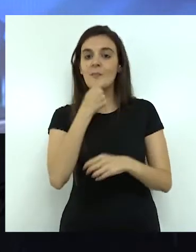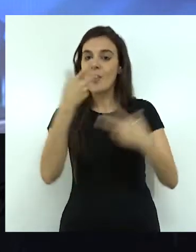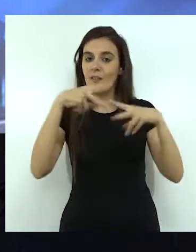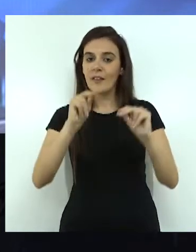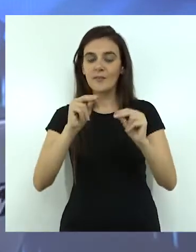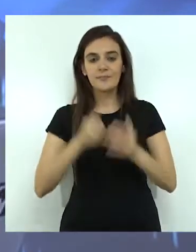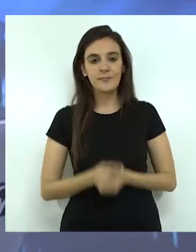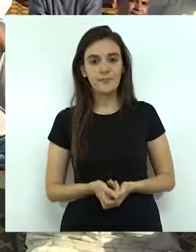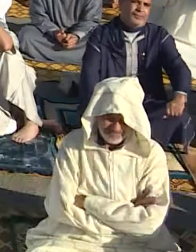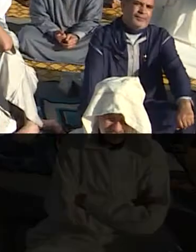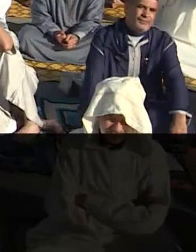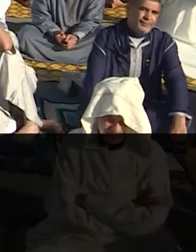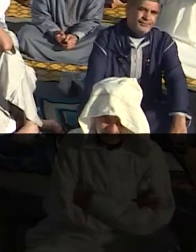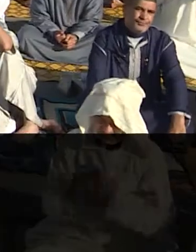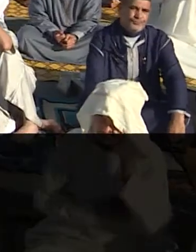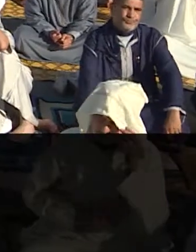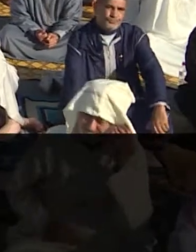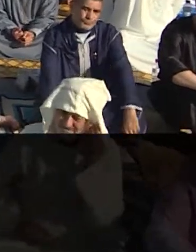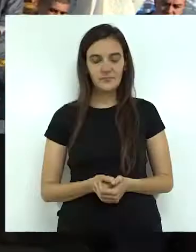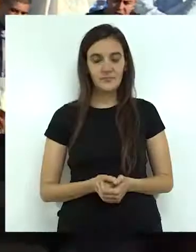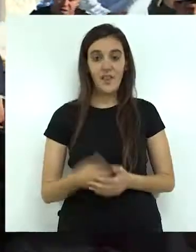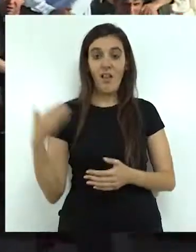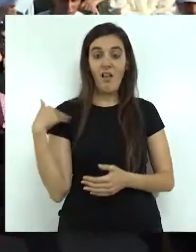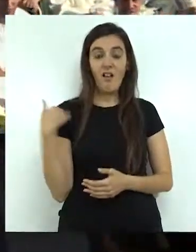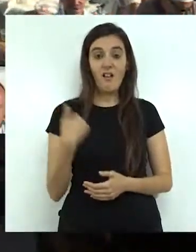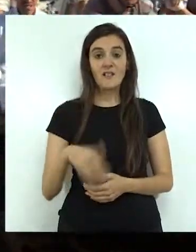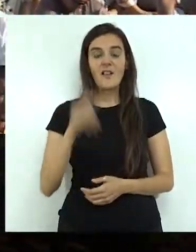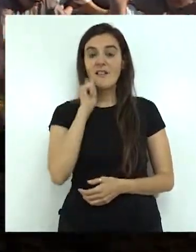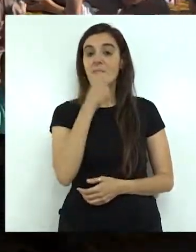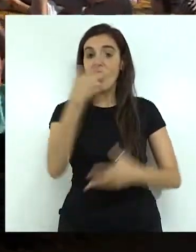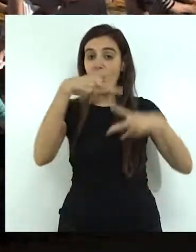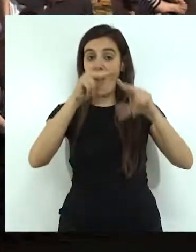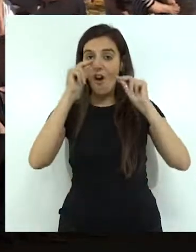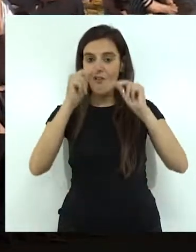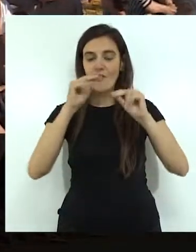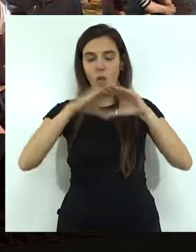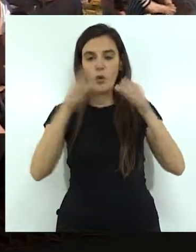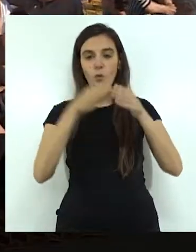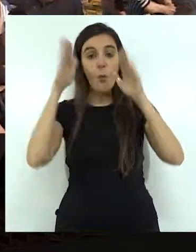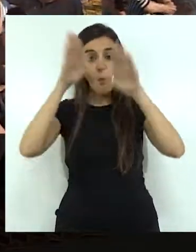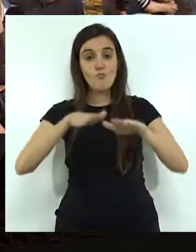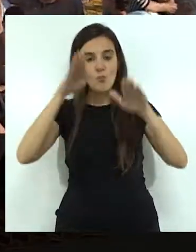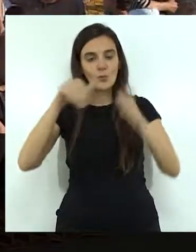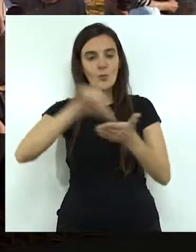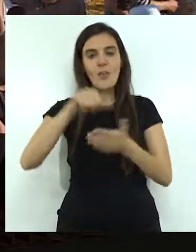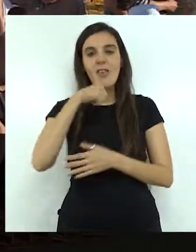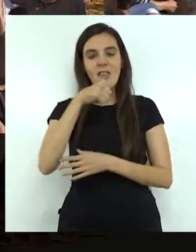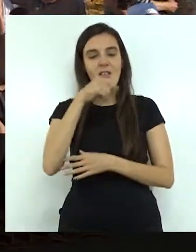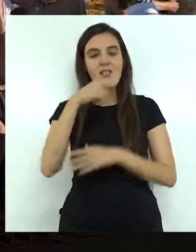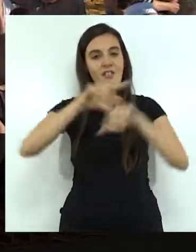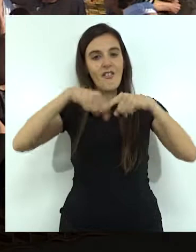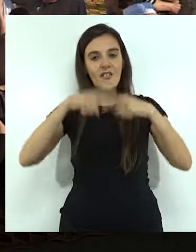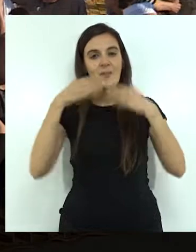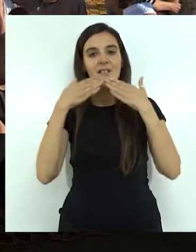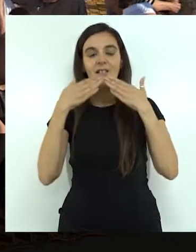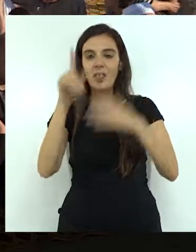del ramadán finaliza el mes sagrado del ramadán y la comunidad musulmana ceutí lo celebra en familia y dando las gracias a la